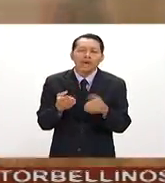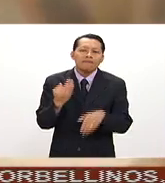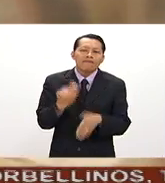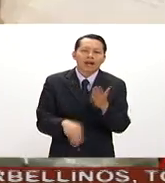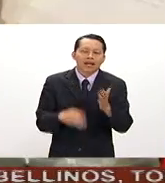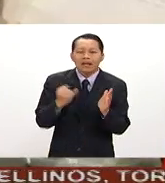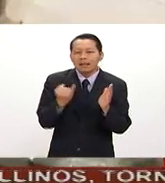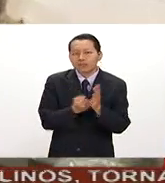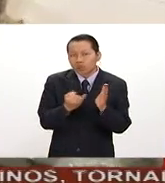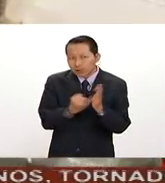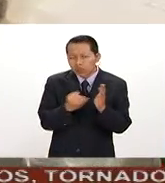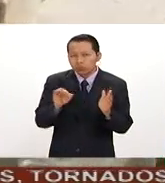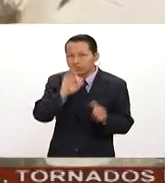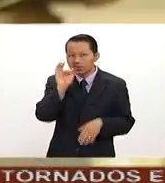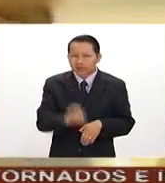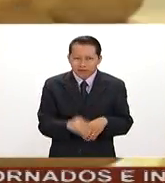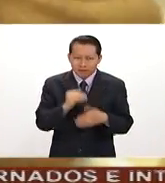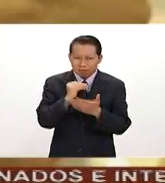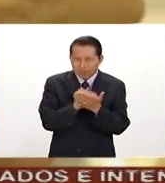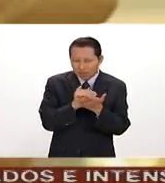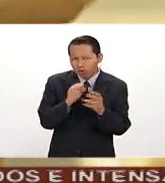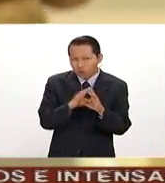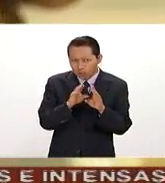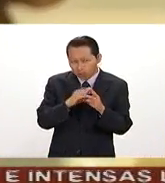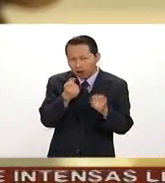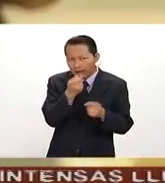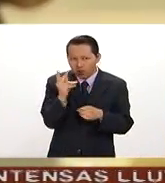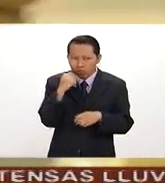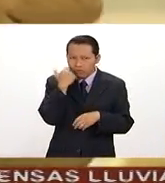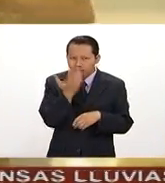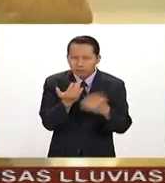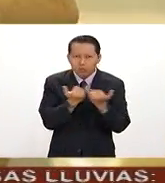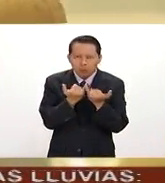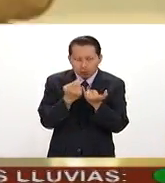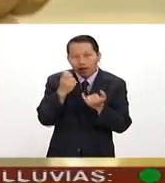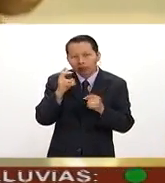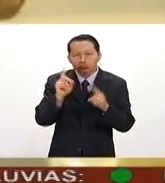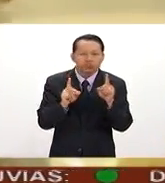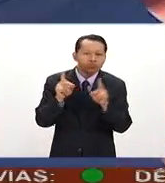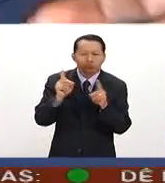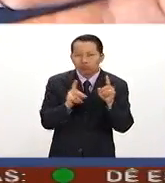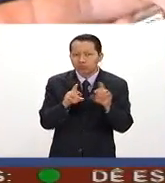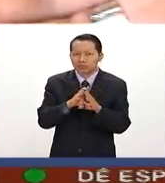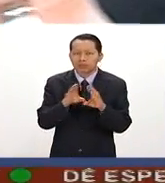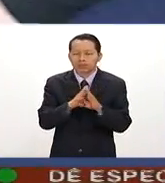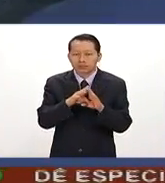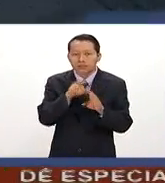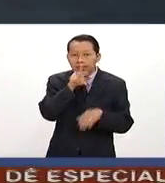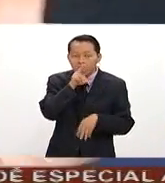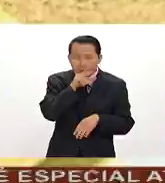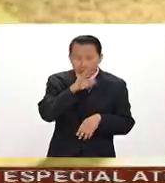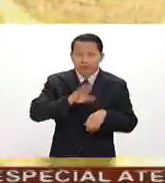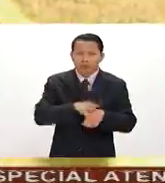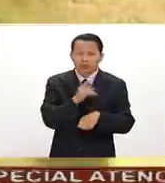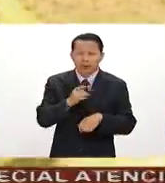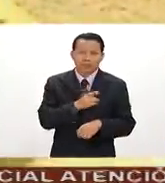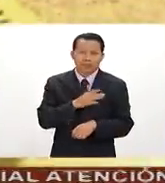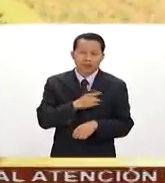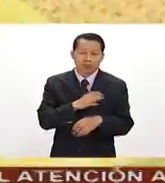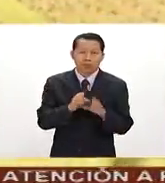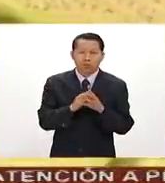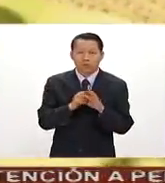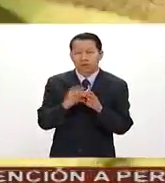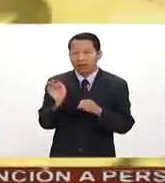muy pequeño con respecto a las expectativas, pues creo también inquietud. Se teme que no